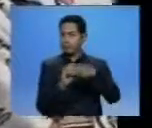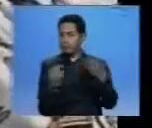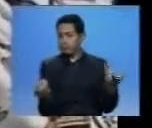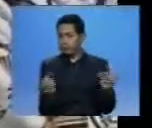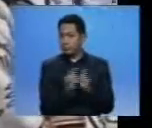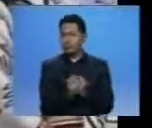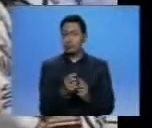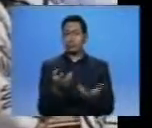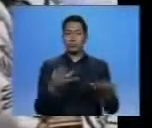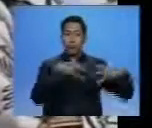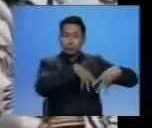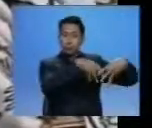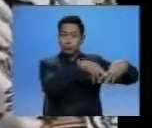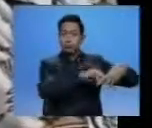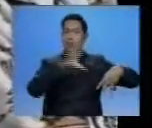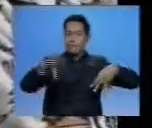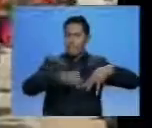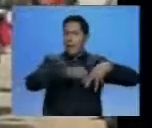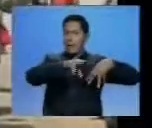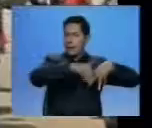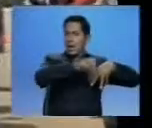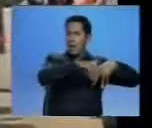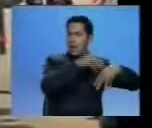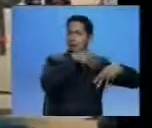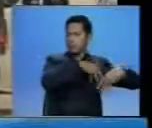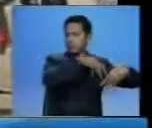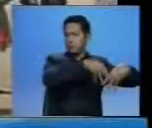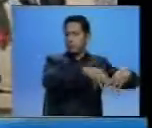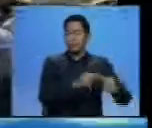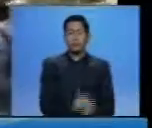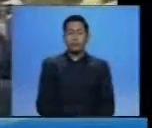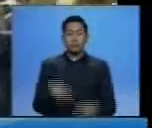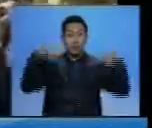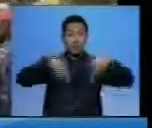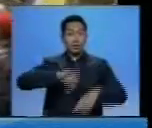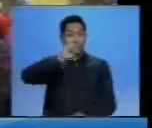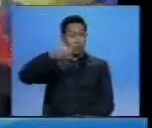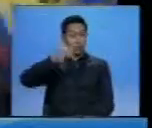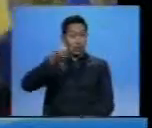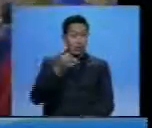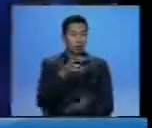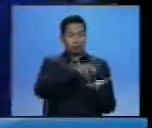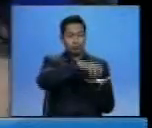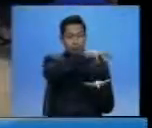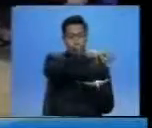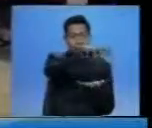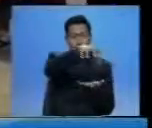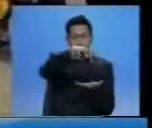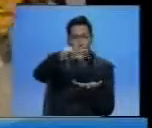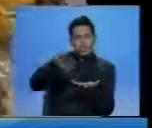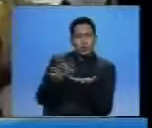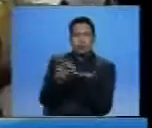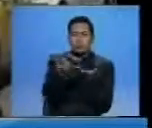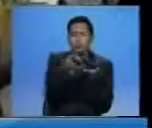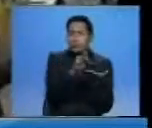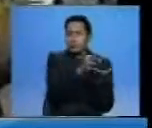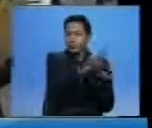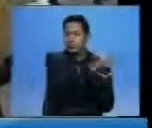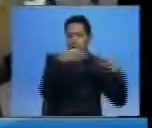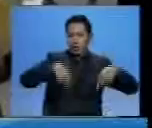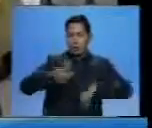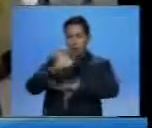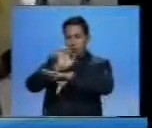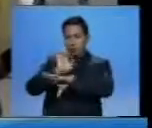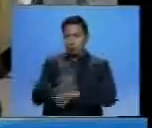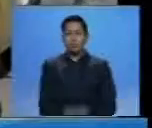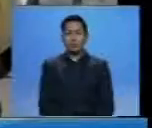a esta gran movilización nacional. Los sitios recorridos este jueves fueron Azogues, Biblián, Cañar y El Tambo. Para este viernes, en cambio,